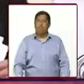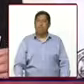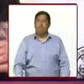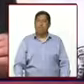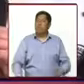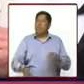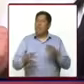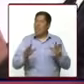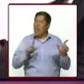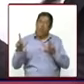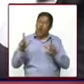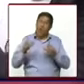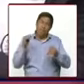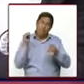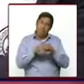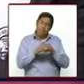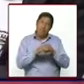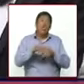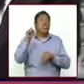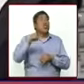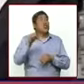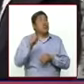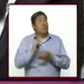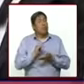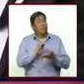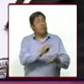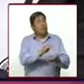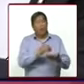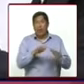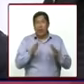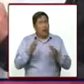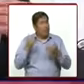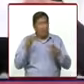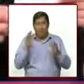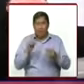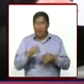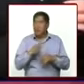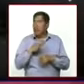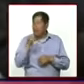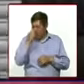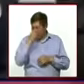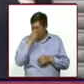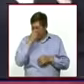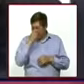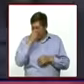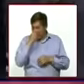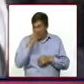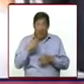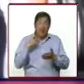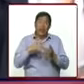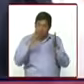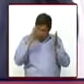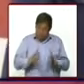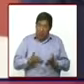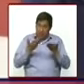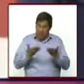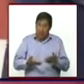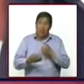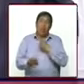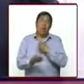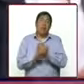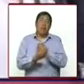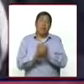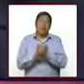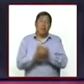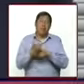Ya se ha realizado el depósito correspondiente. Es así, acabamos de hacer el depósito, llegamos con las estudiantes aquí al banco e